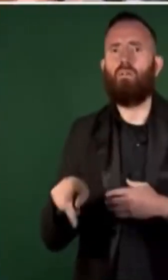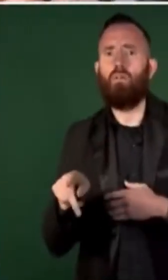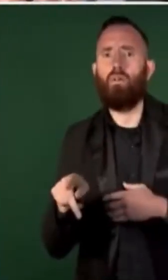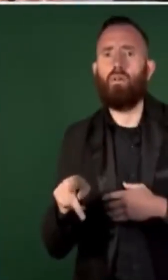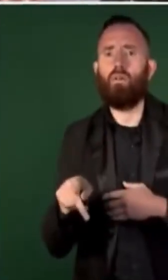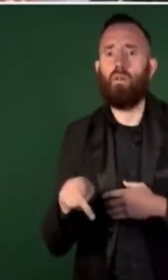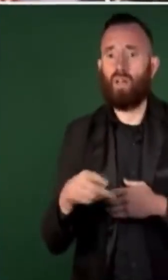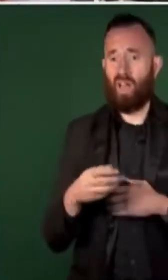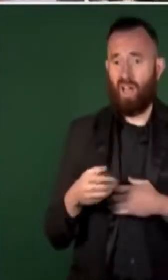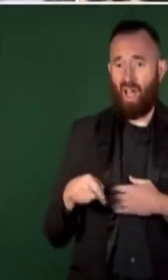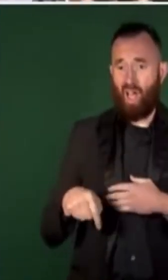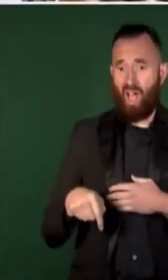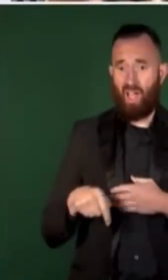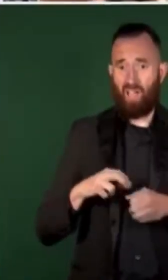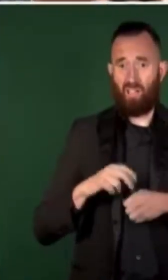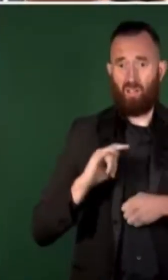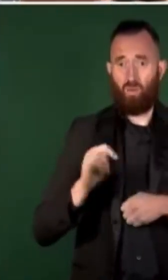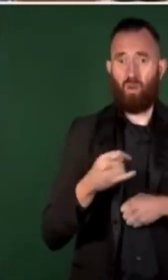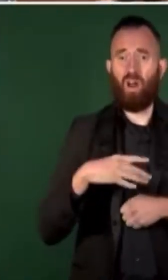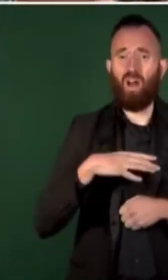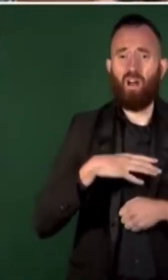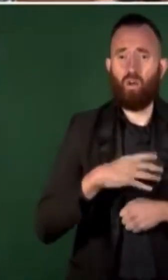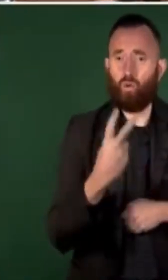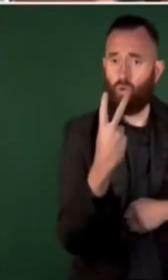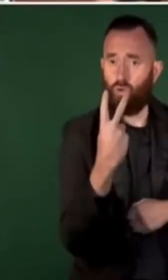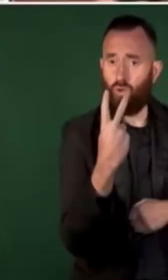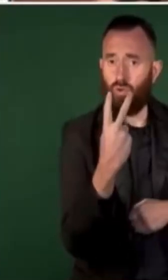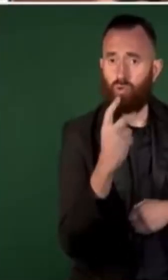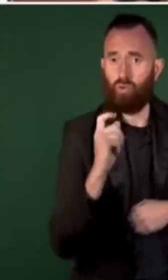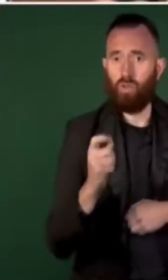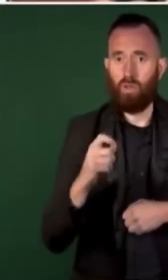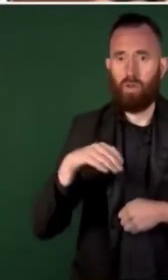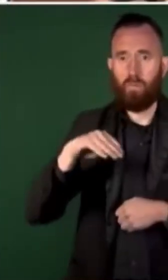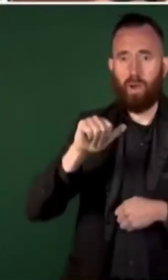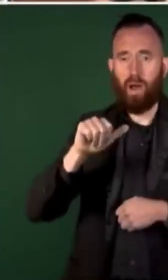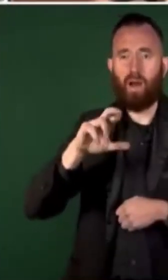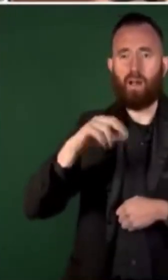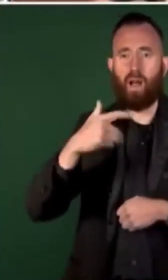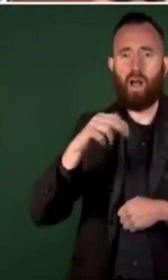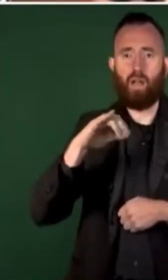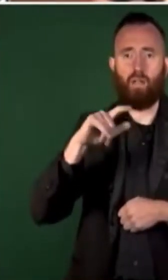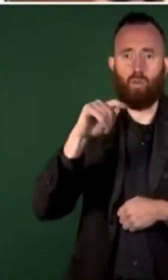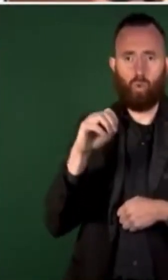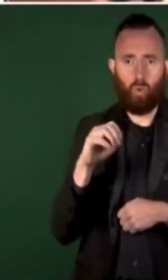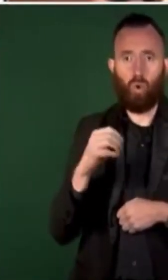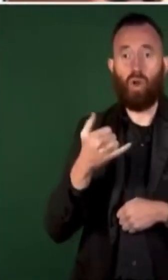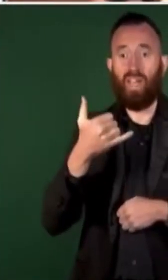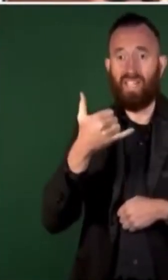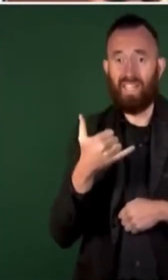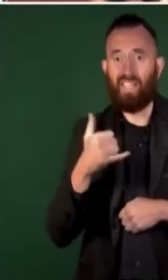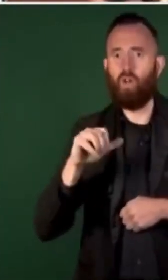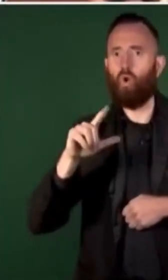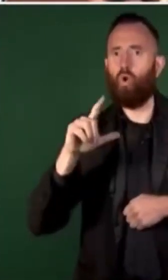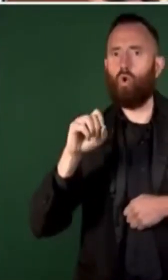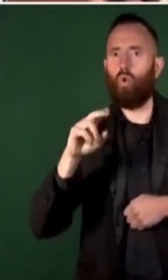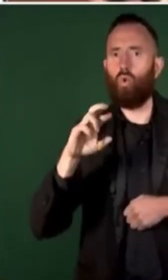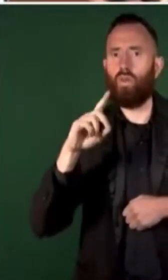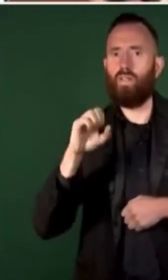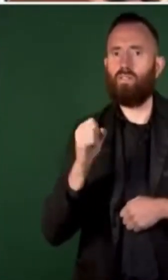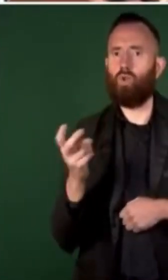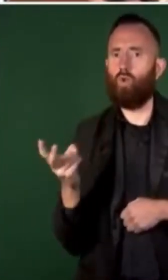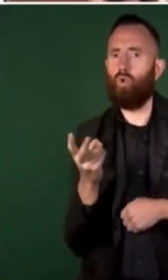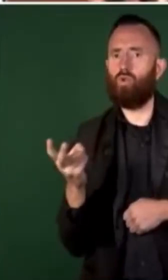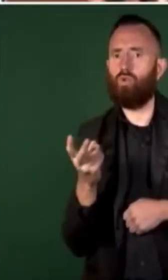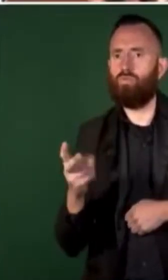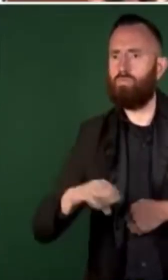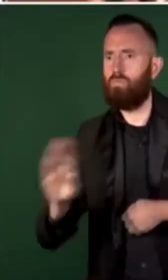de nuestros colegas, Margarito Martínez y Lourdes Maldonado, en menos de una semana, no dejaremos de